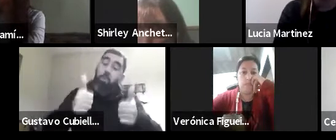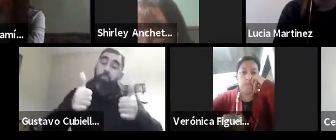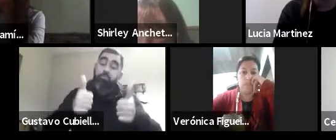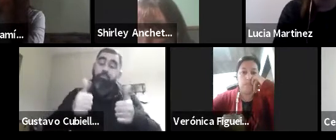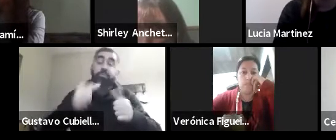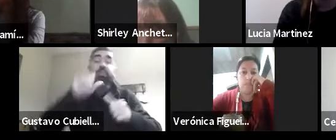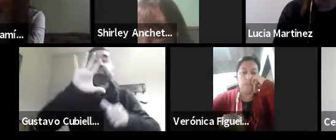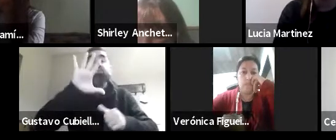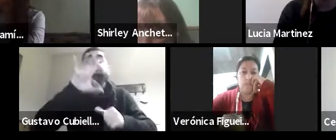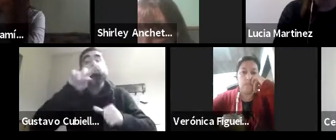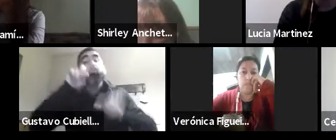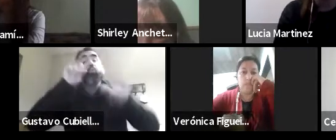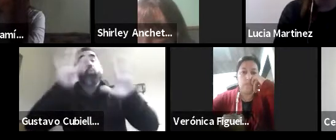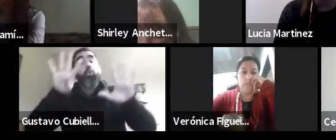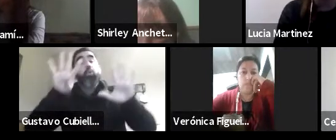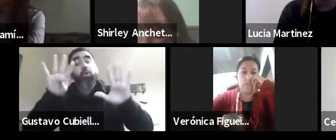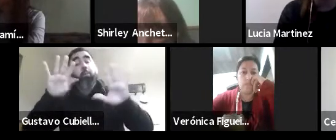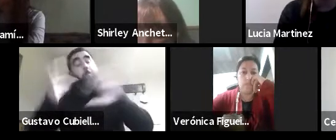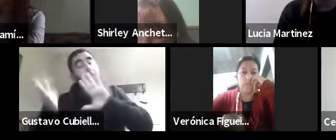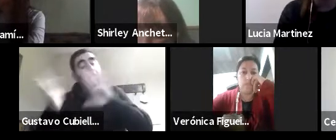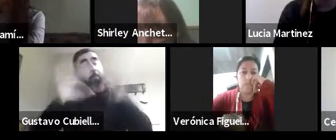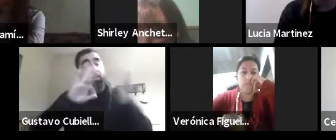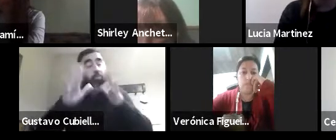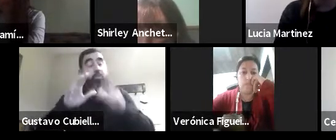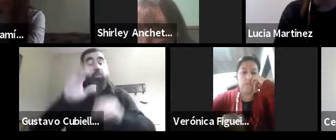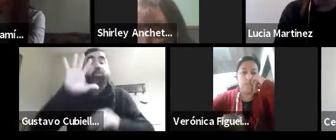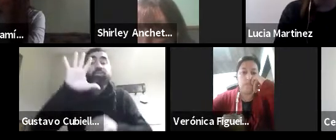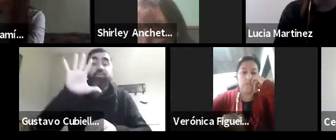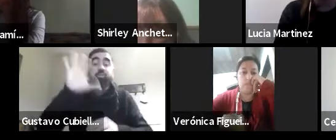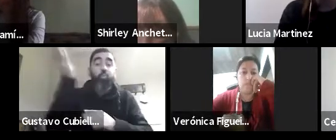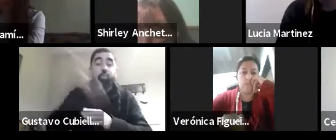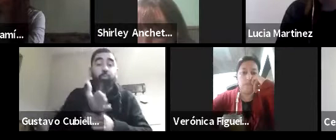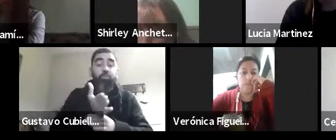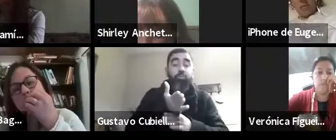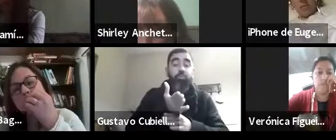un 5,9% algo adecuado y un